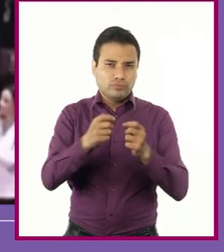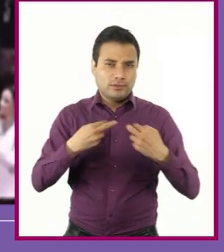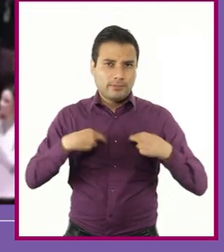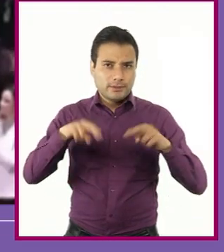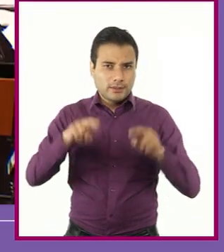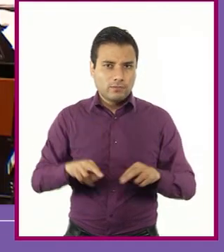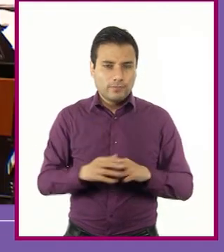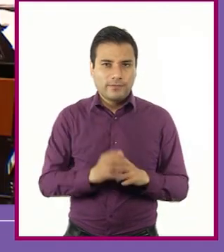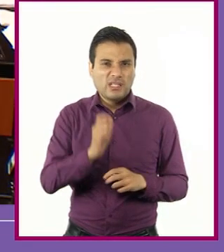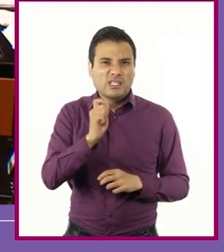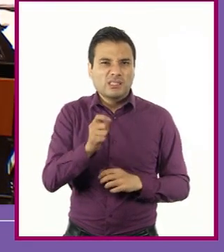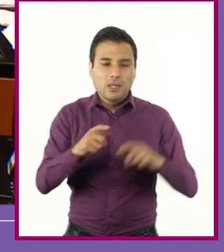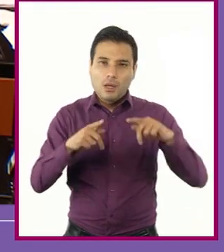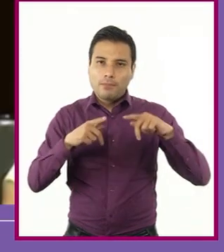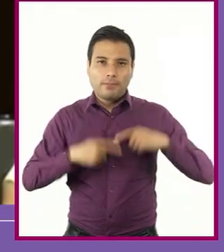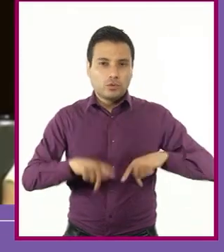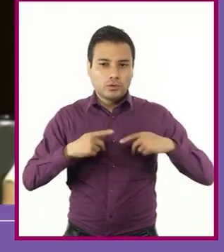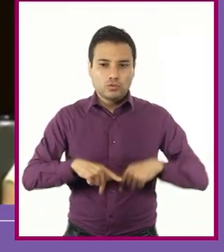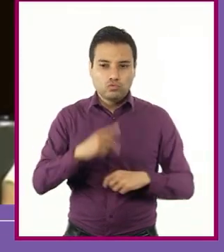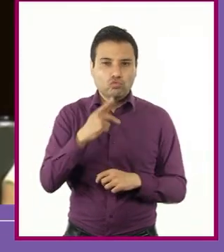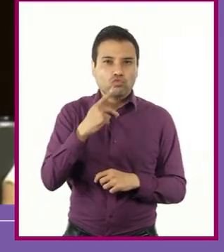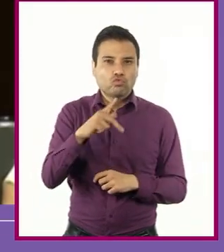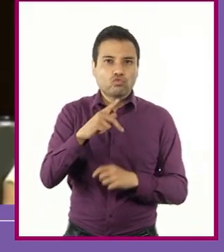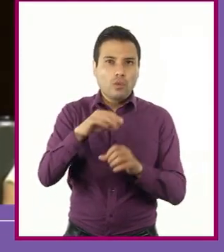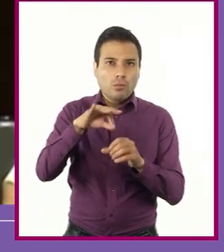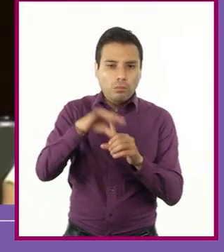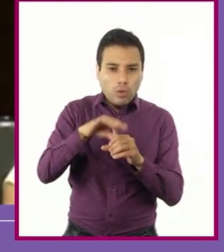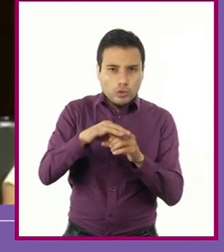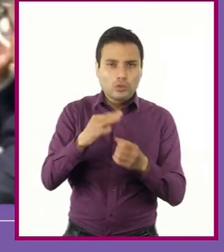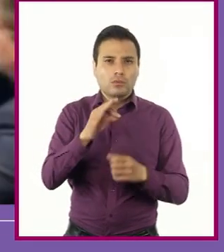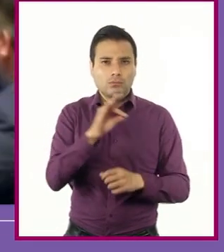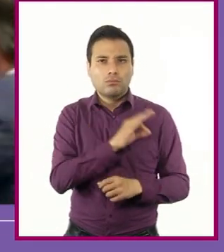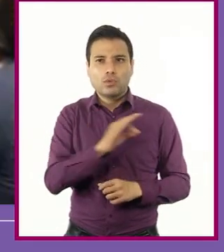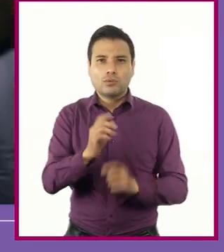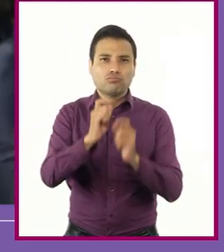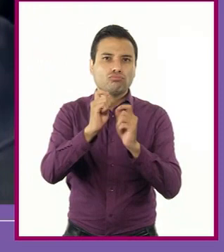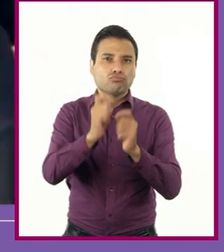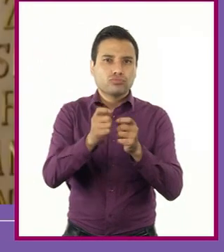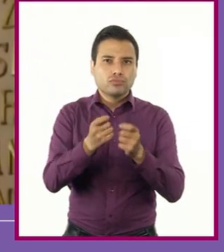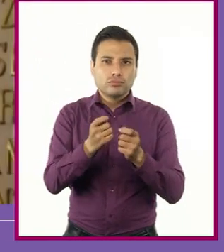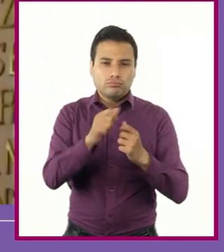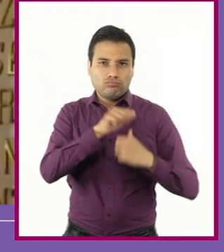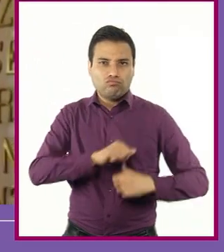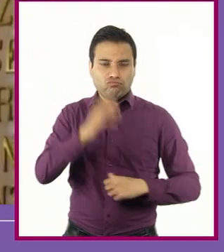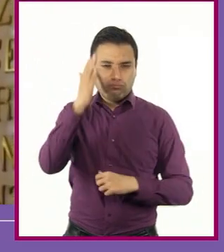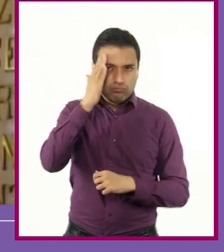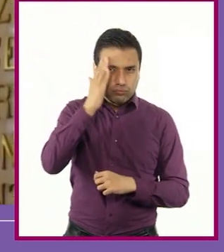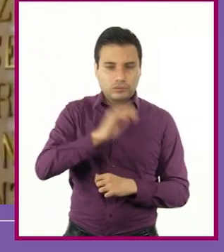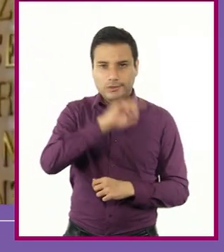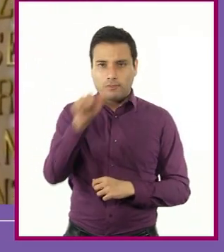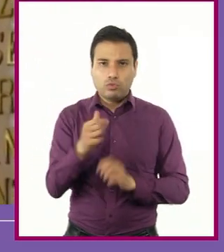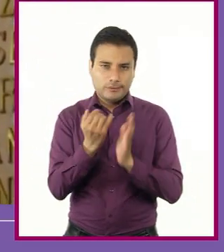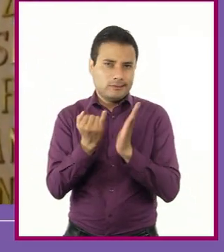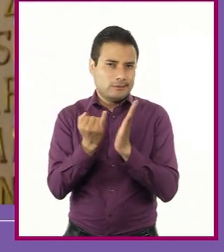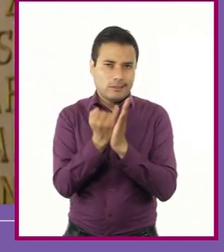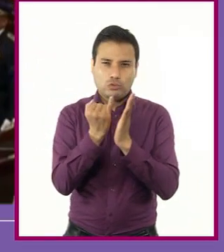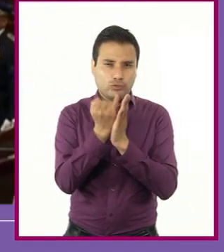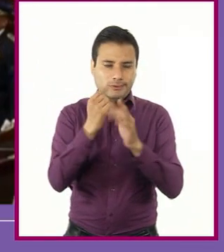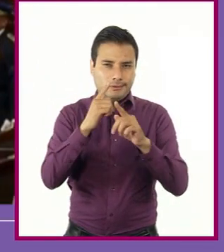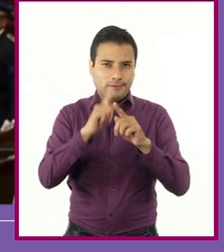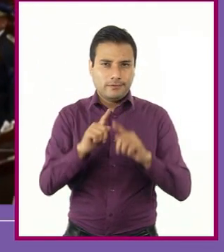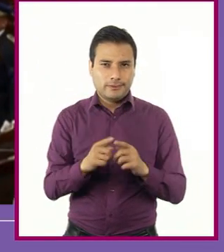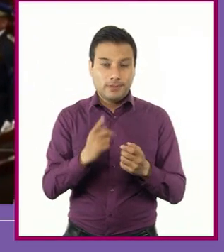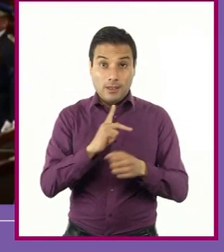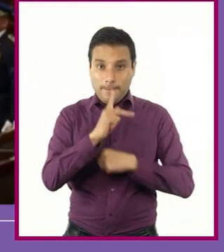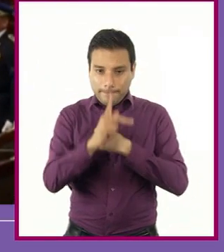significa que a través del voto libre y secreto se eligen a los representantes del gobierno, que se encargarán de tomar las decisiones cotidianas para que un